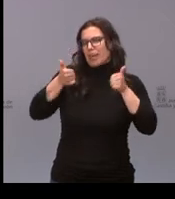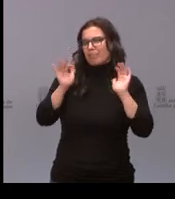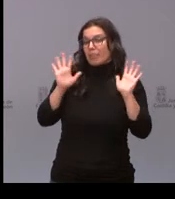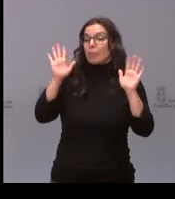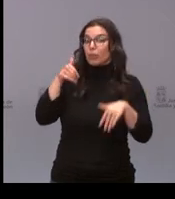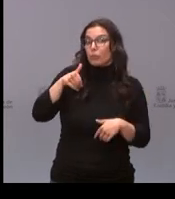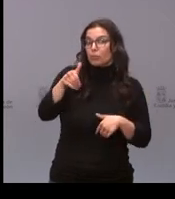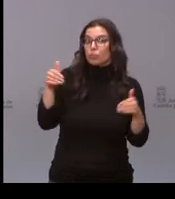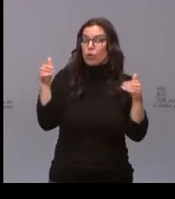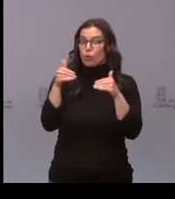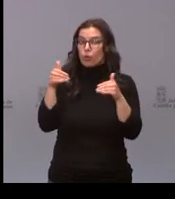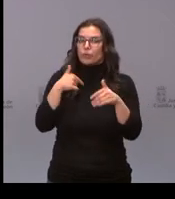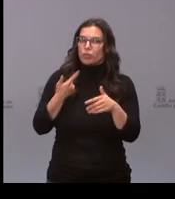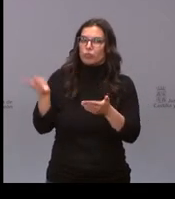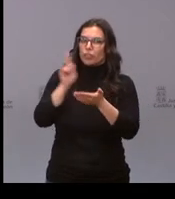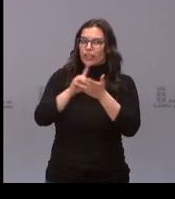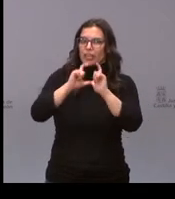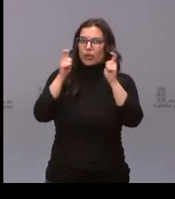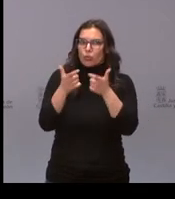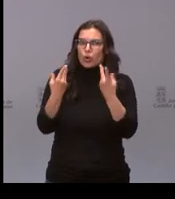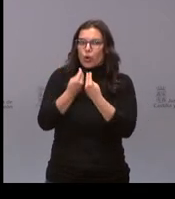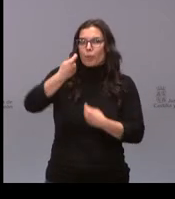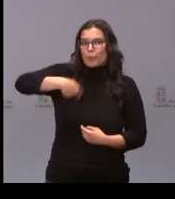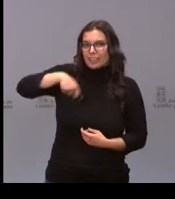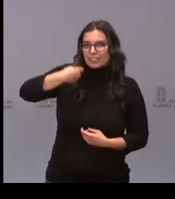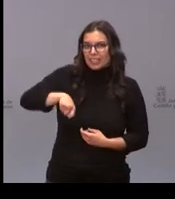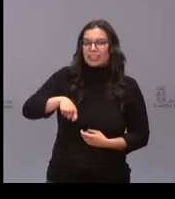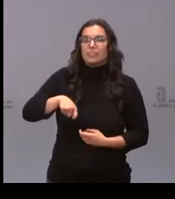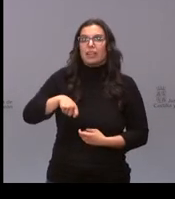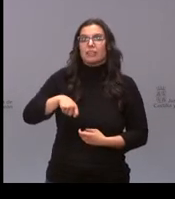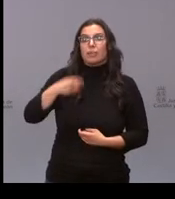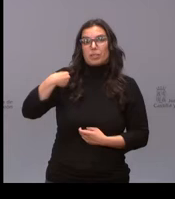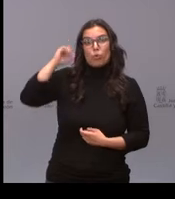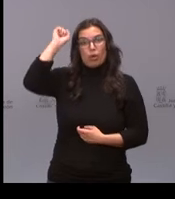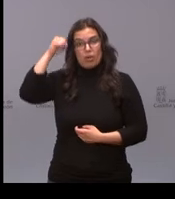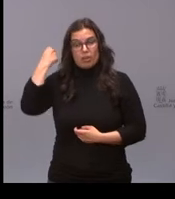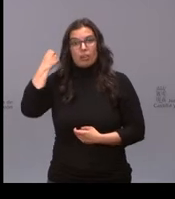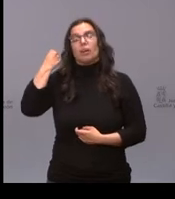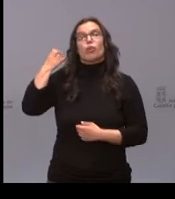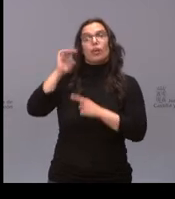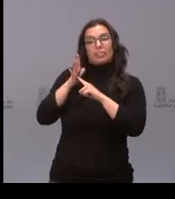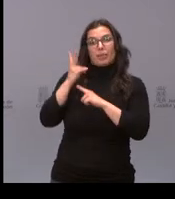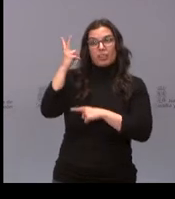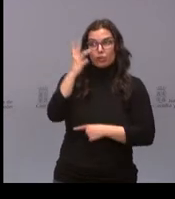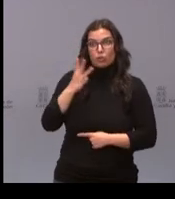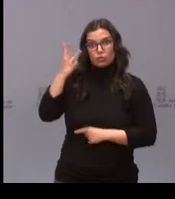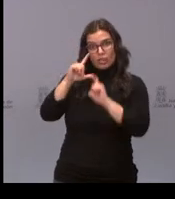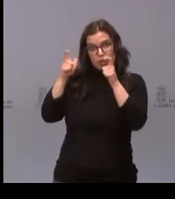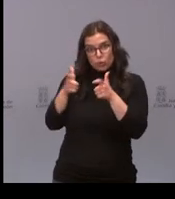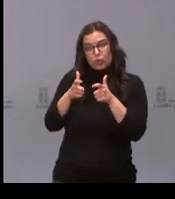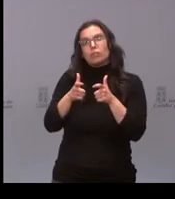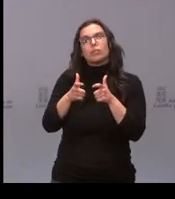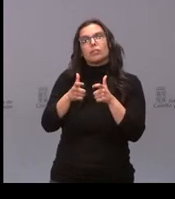jueves volveré a reunirme con los presidentes Page y Lambán de Castilla-La Mancha y de Aragón